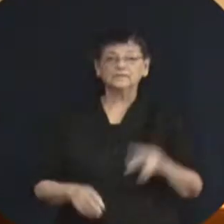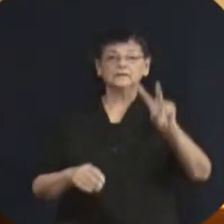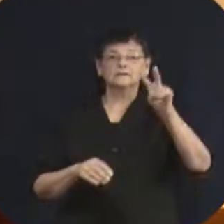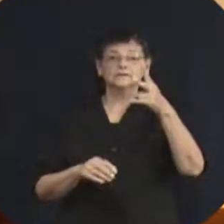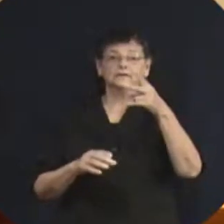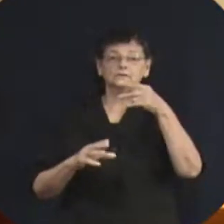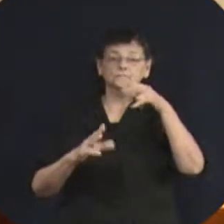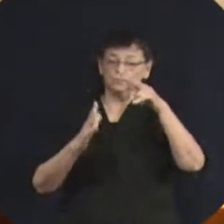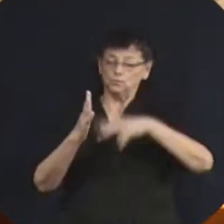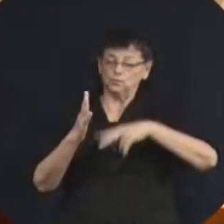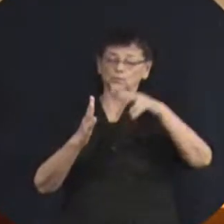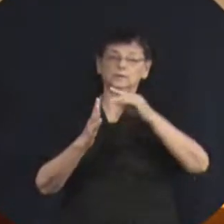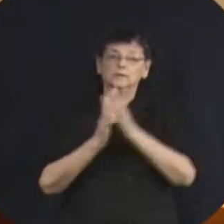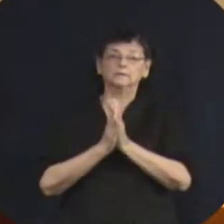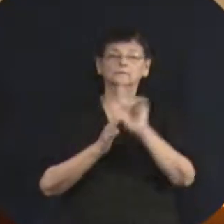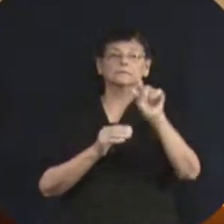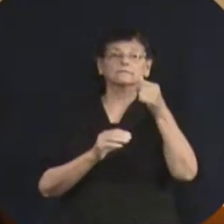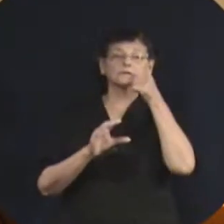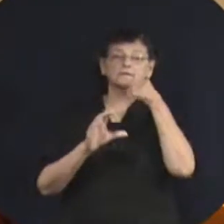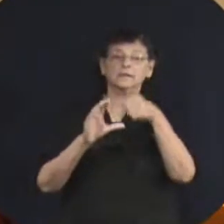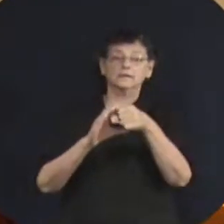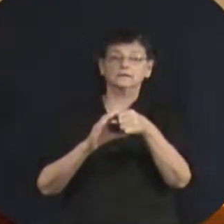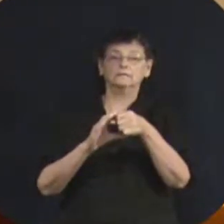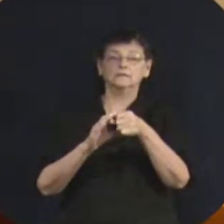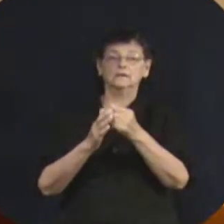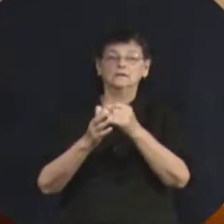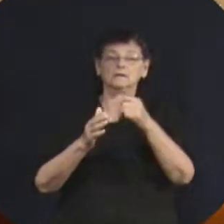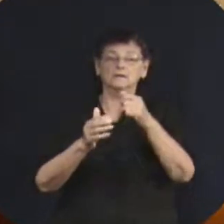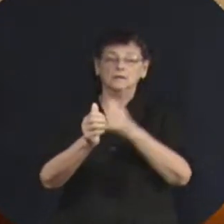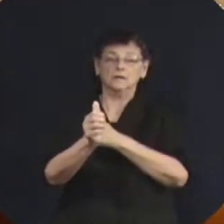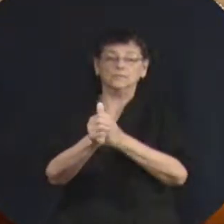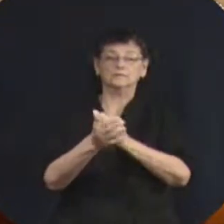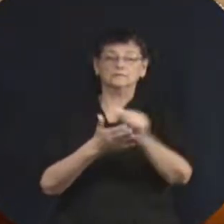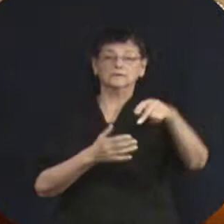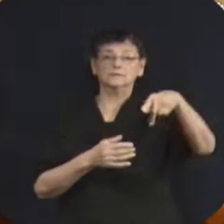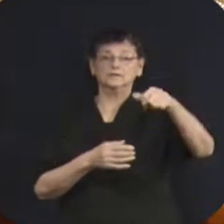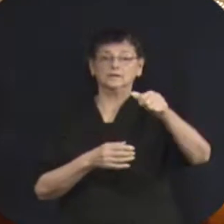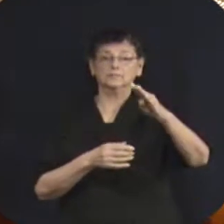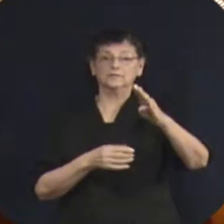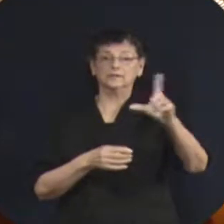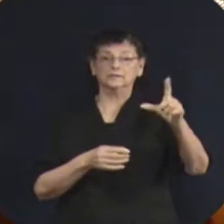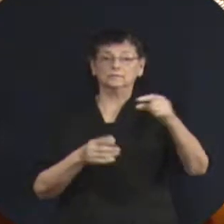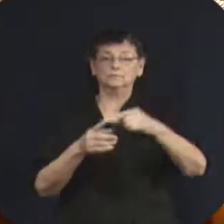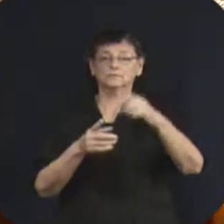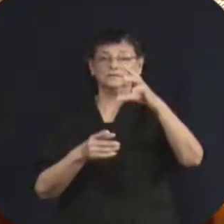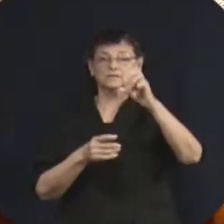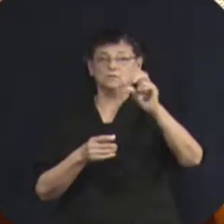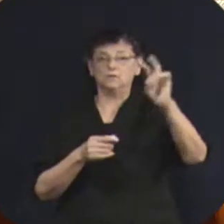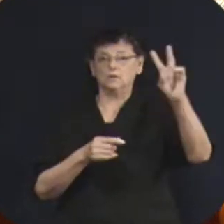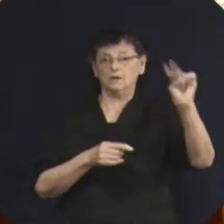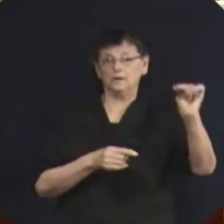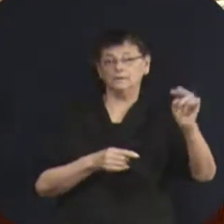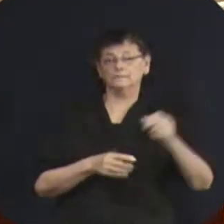Segunda lectura de la primera carta del apóstol San Pablo a los Corintios.